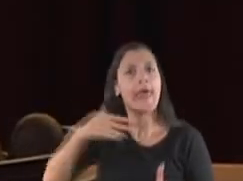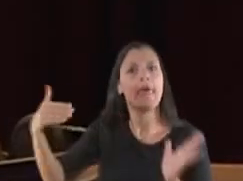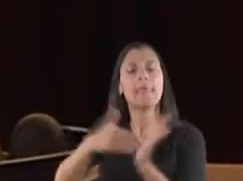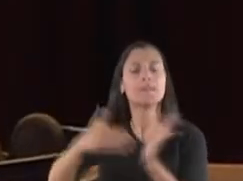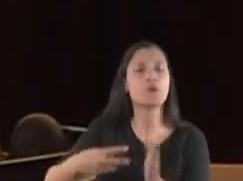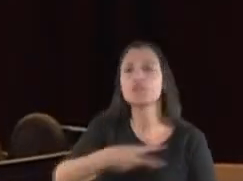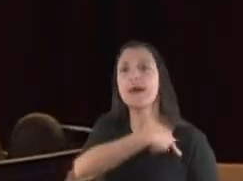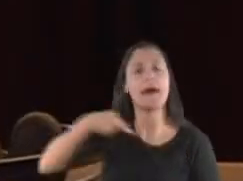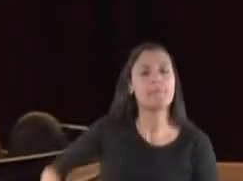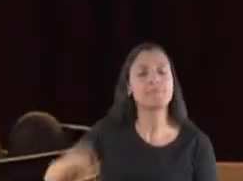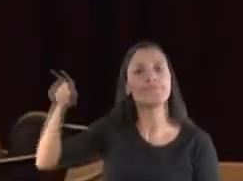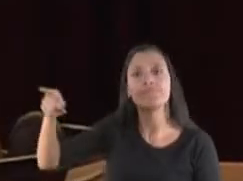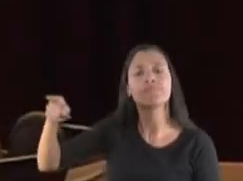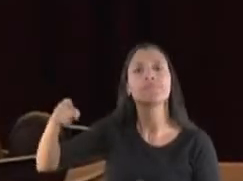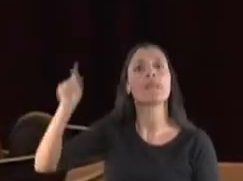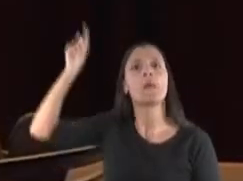amenaza americana con el NAFTA.